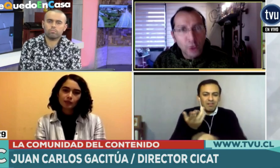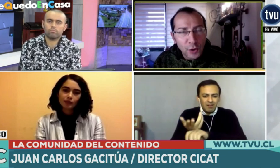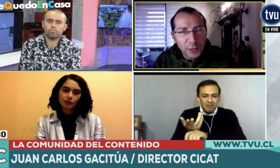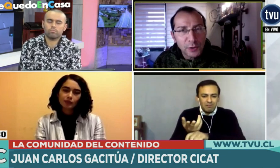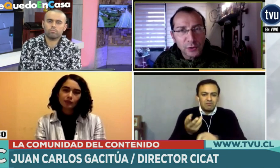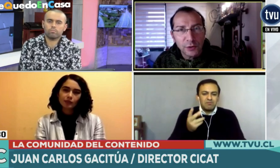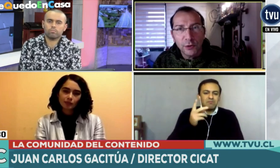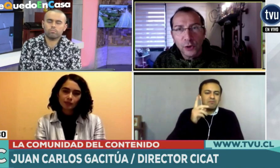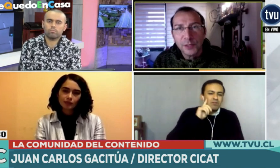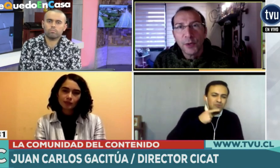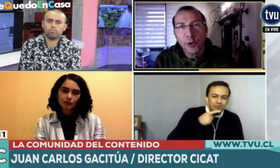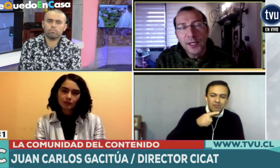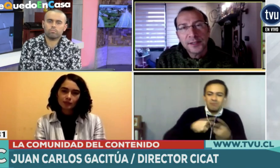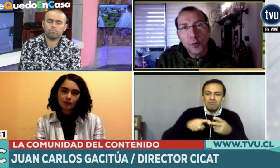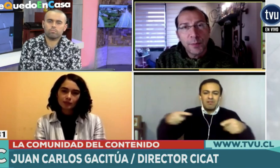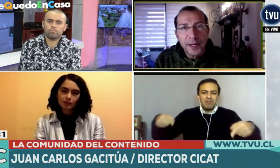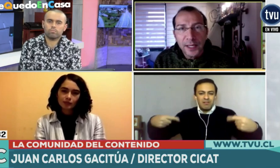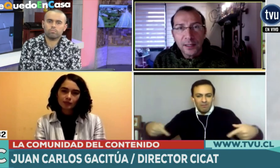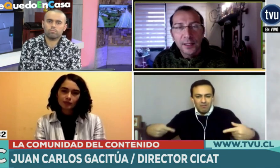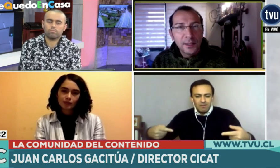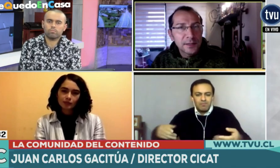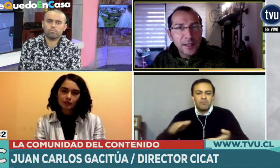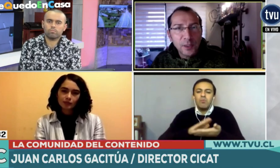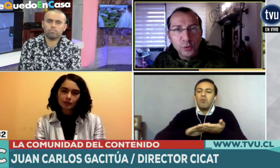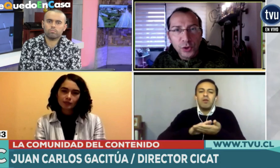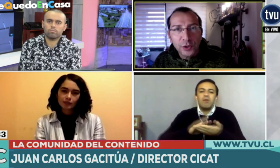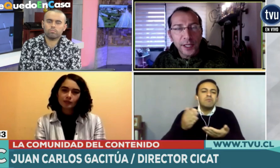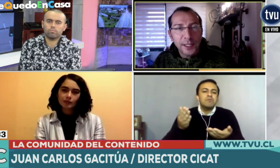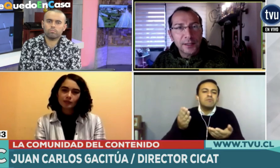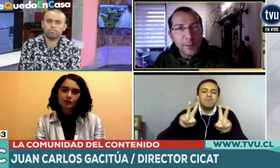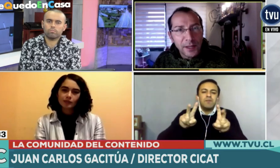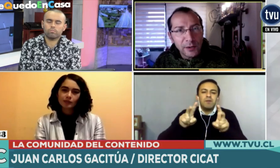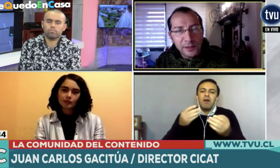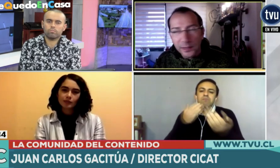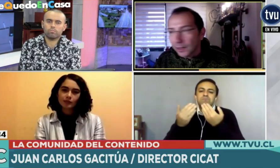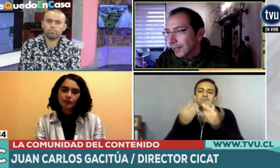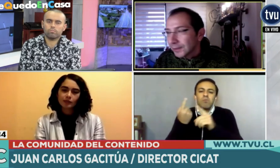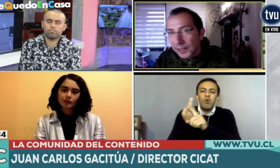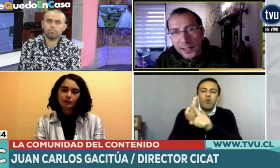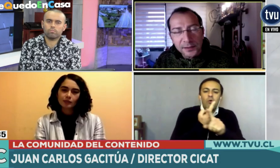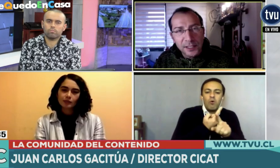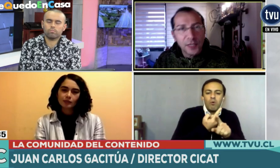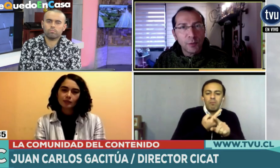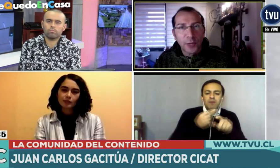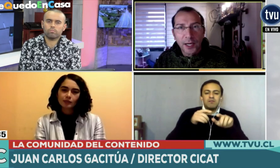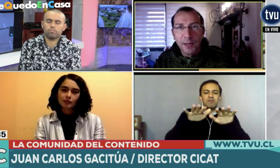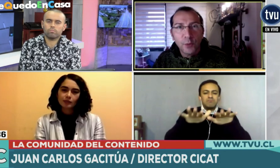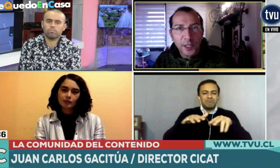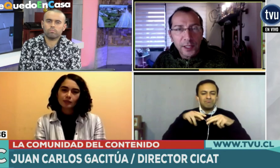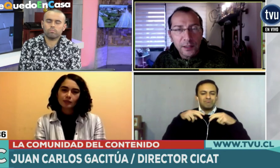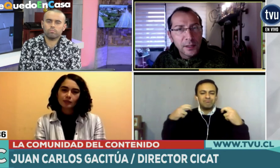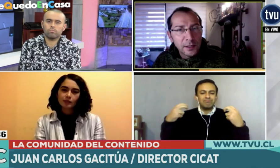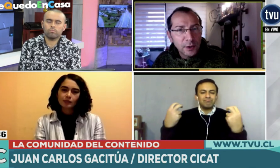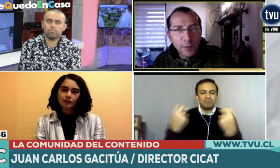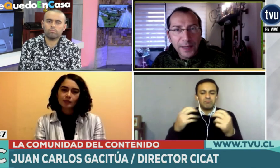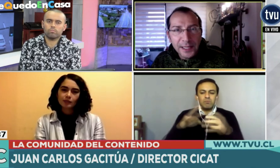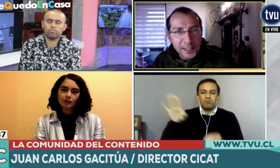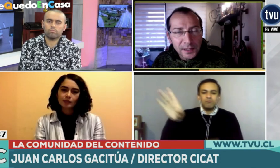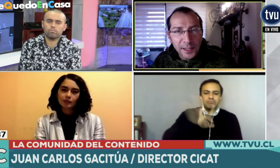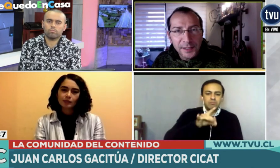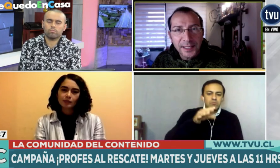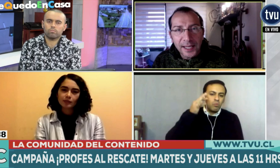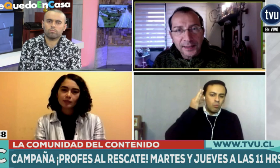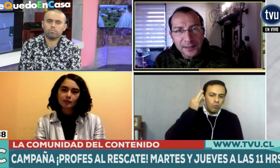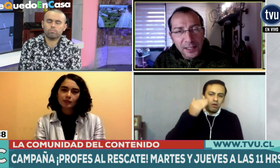de sus protocolos de actuación. No se puede organizar un panel de discusión en el tema de que sea, sin incorporar a las mujeres como